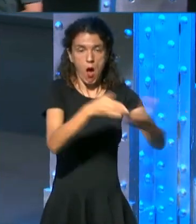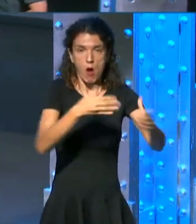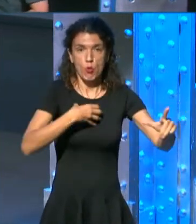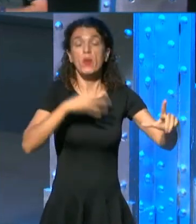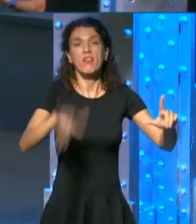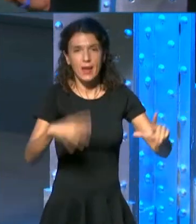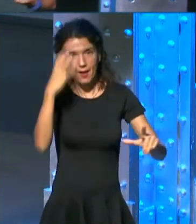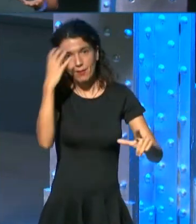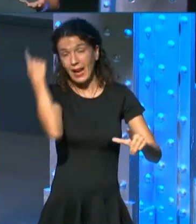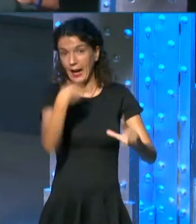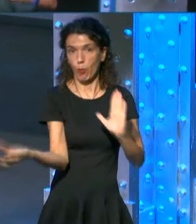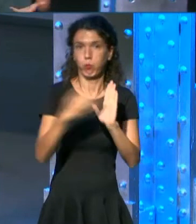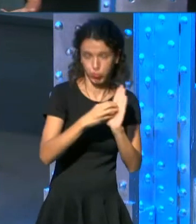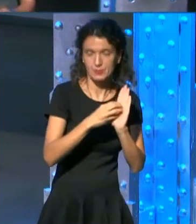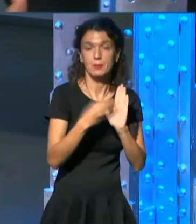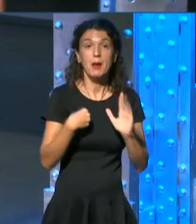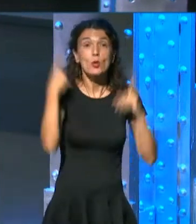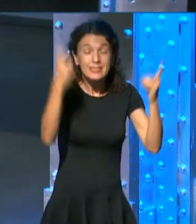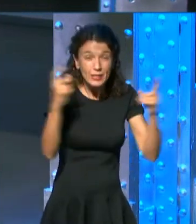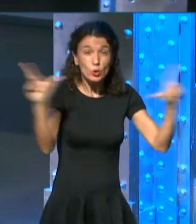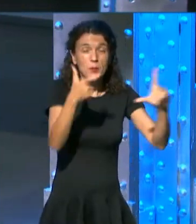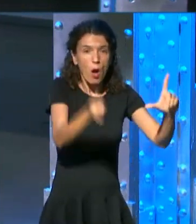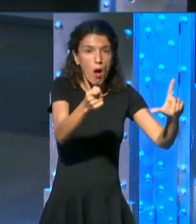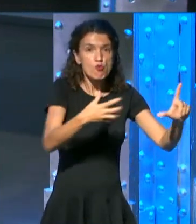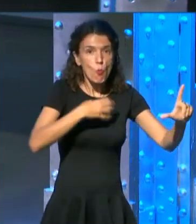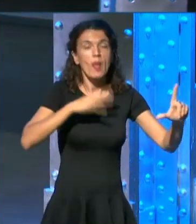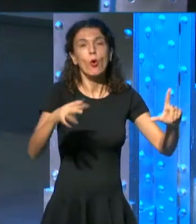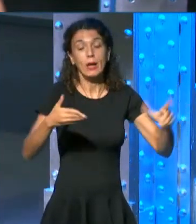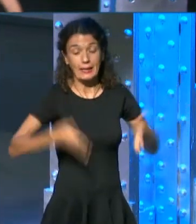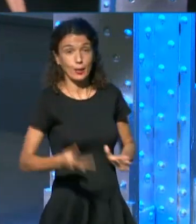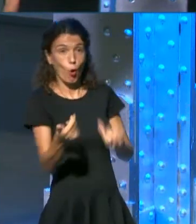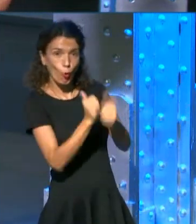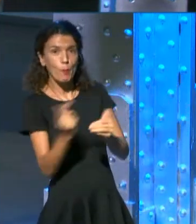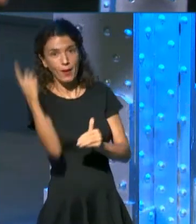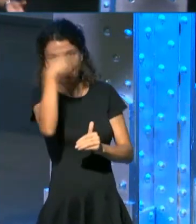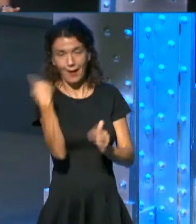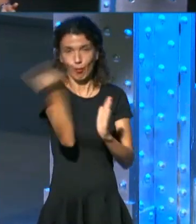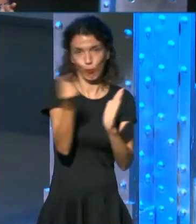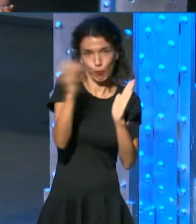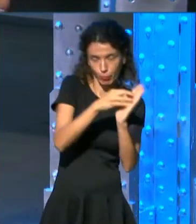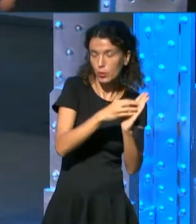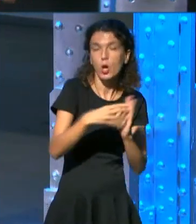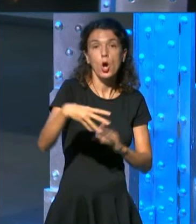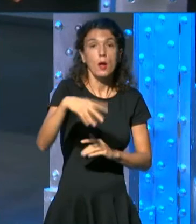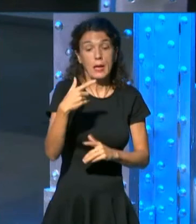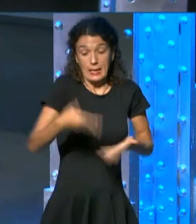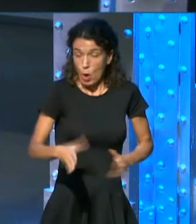así que ya sabéis la cara que tengo cuando intento cambiar el canal. Estaba frustrado, ¿vale? No lo entendía, ¿vale?